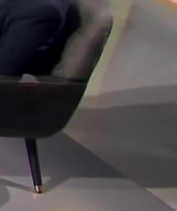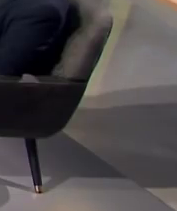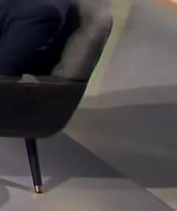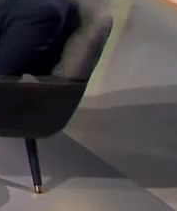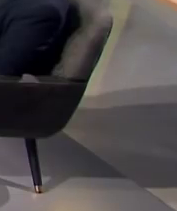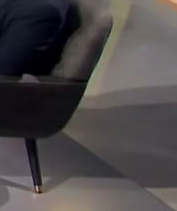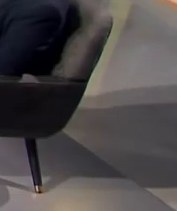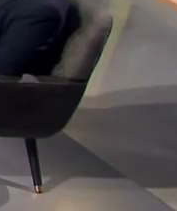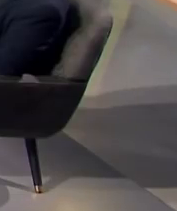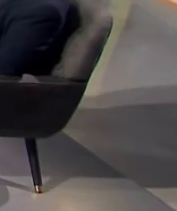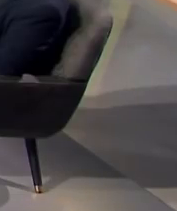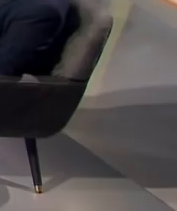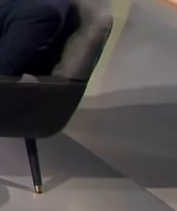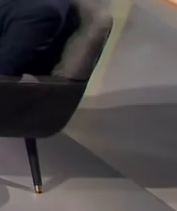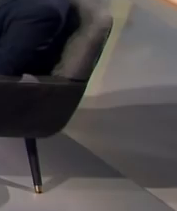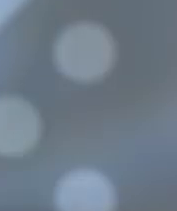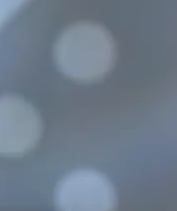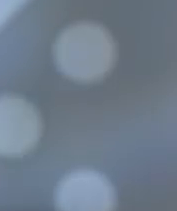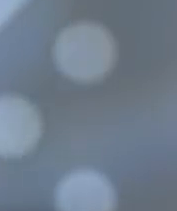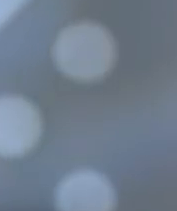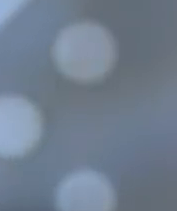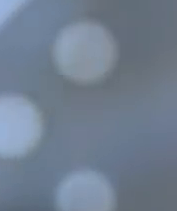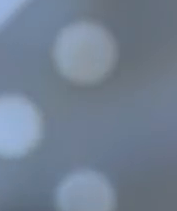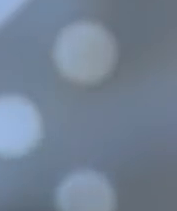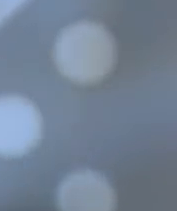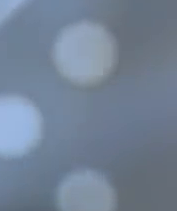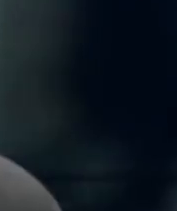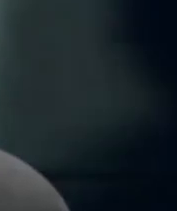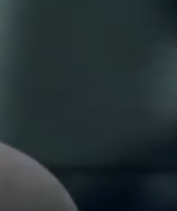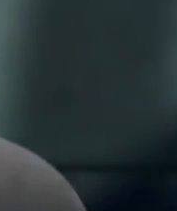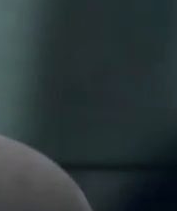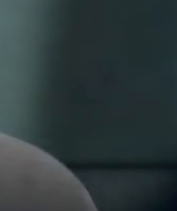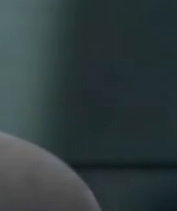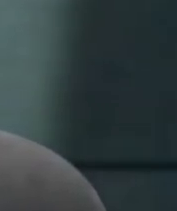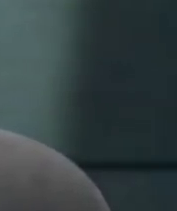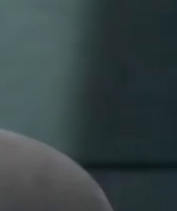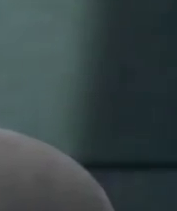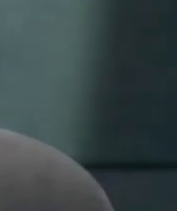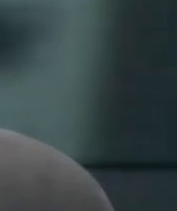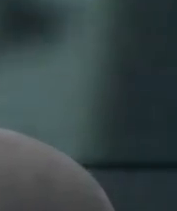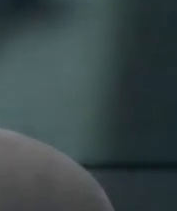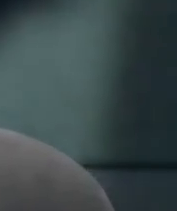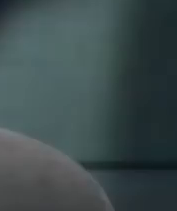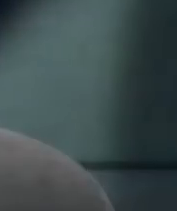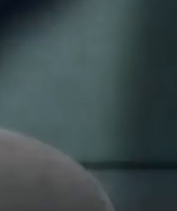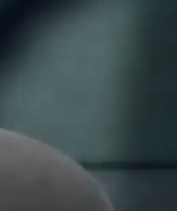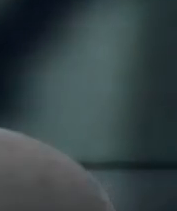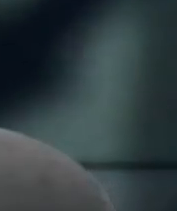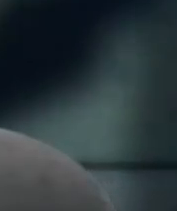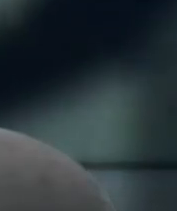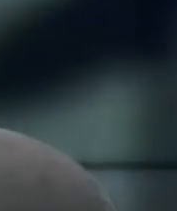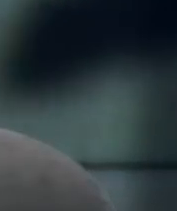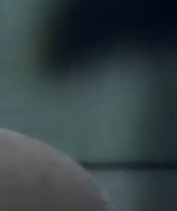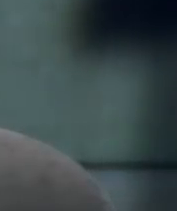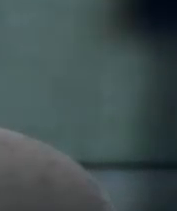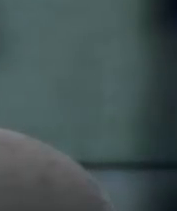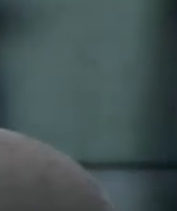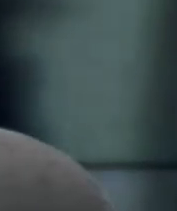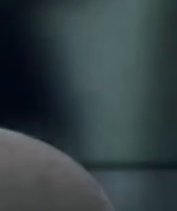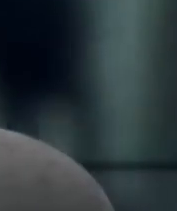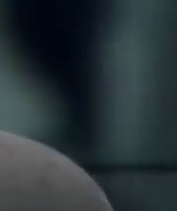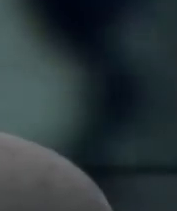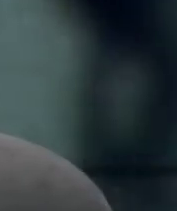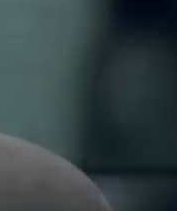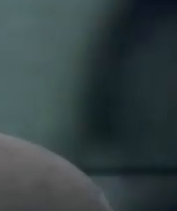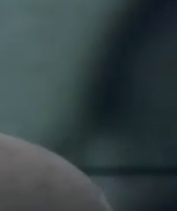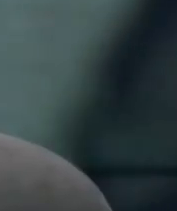aparecen ustedes, un grupo de diputados, como por el lado, metiendo un proyecto de ley precisamente para establecer